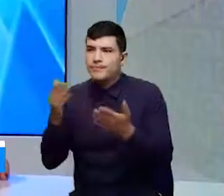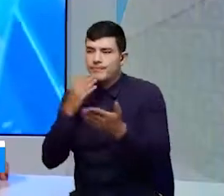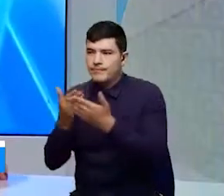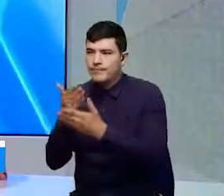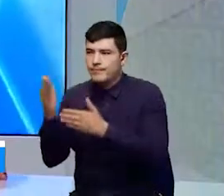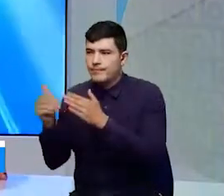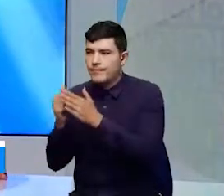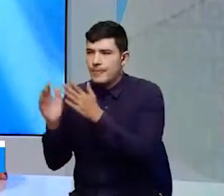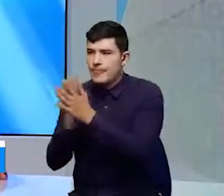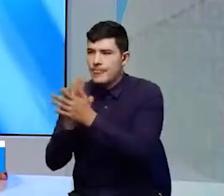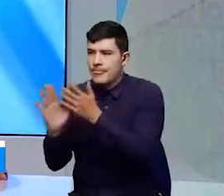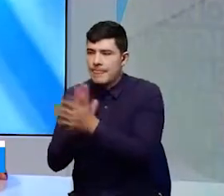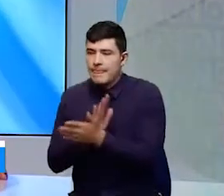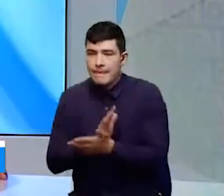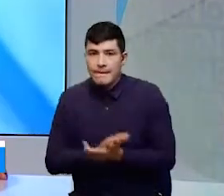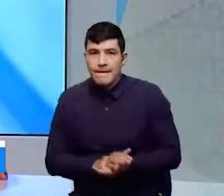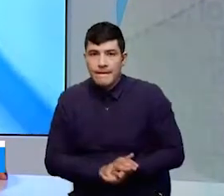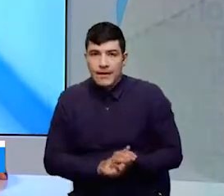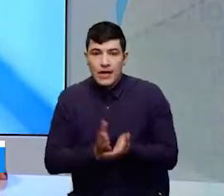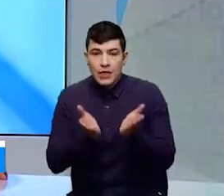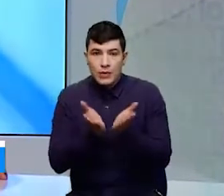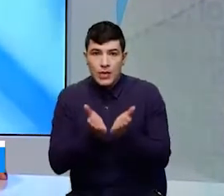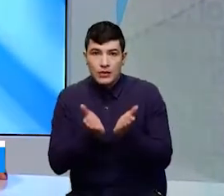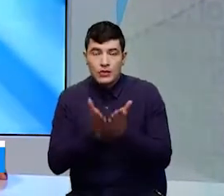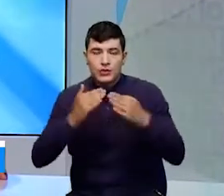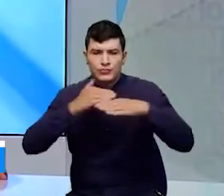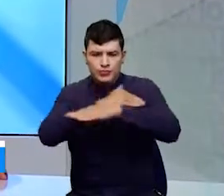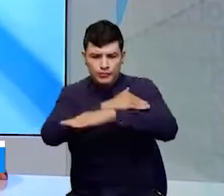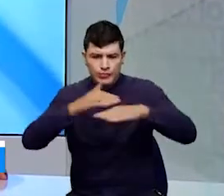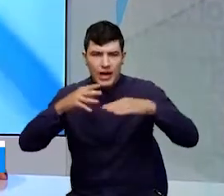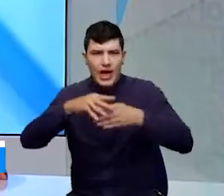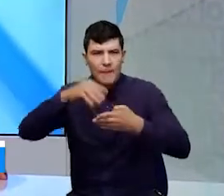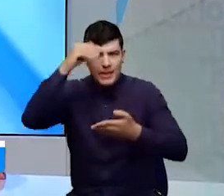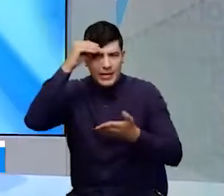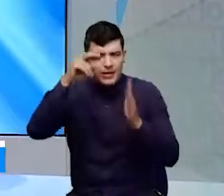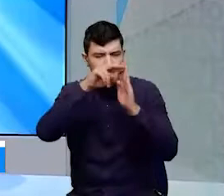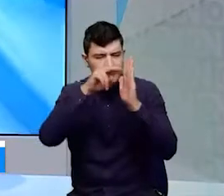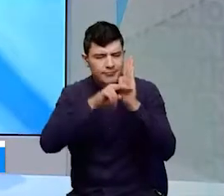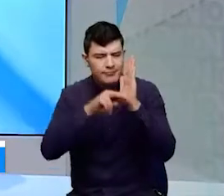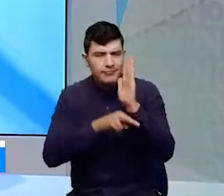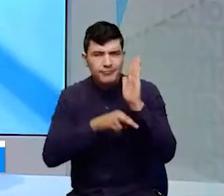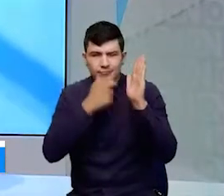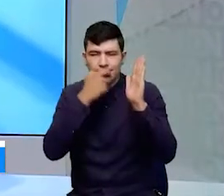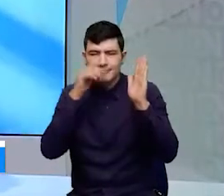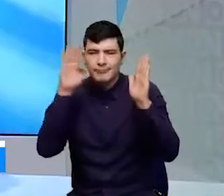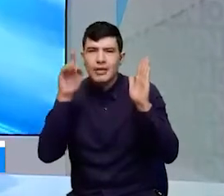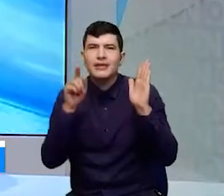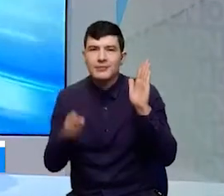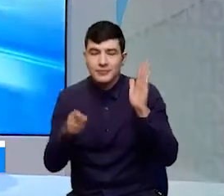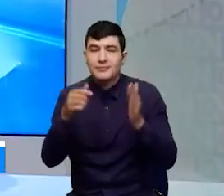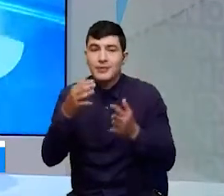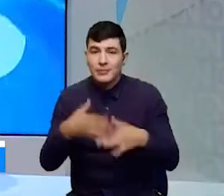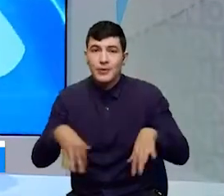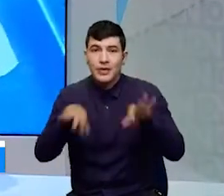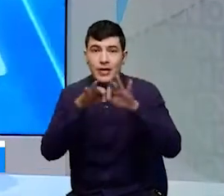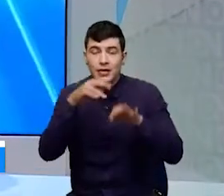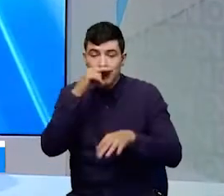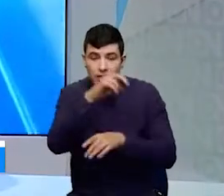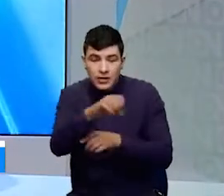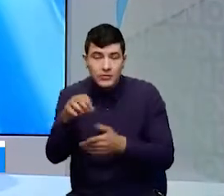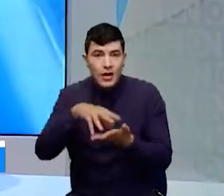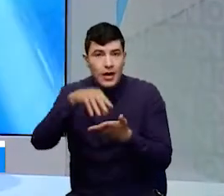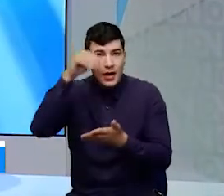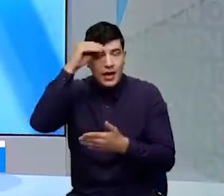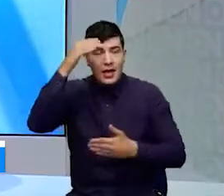Y de otra parte, la educación vial es prioridad en las instituciones educativas de Florida Blanca. De esa manera, la Dirección de Tránsito y Transporte adelanta